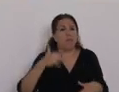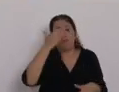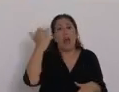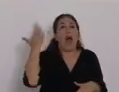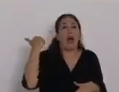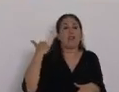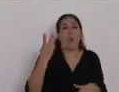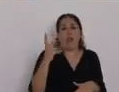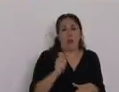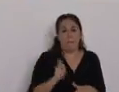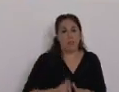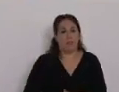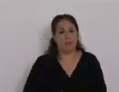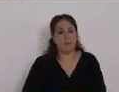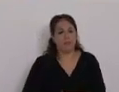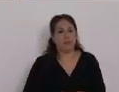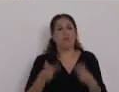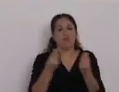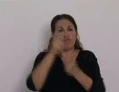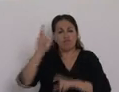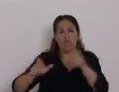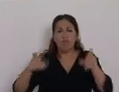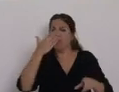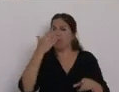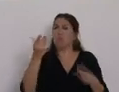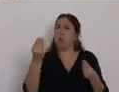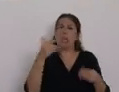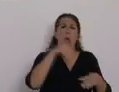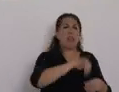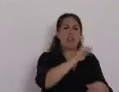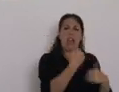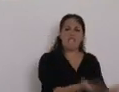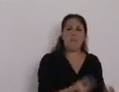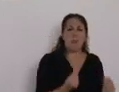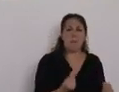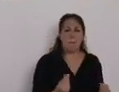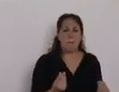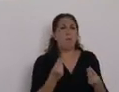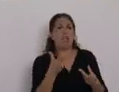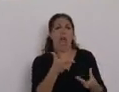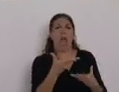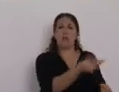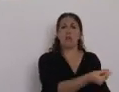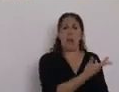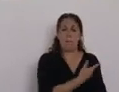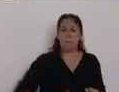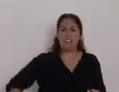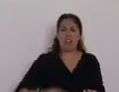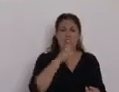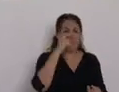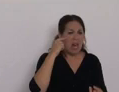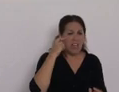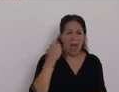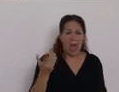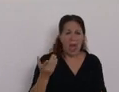4 meses, muchos cordobeses me decían, ¿pero por qué vas a votar a favor? ¿Por qué le va a dar una mano al presidente Fernández?